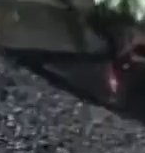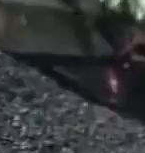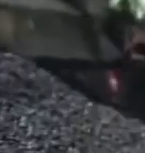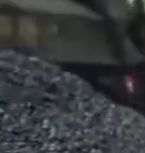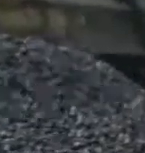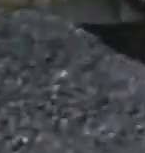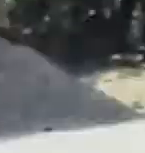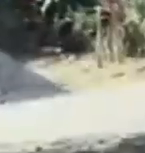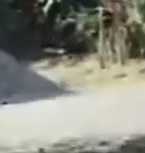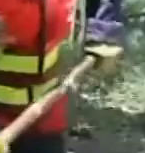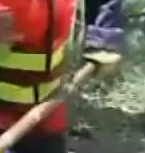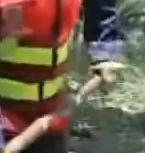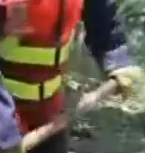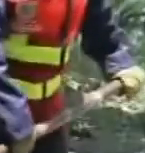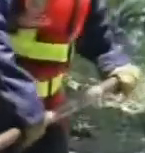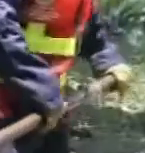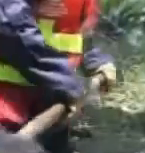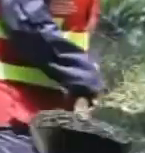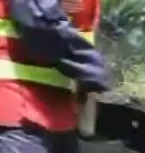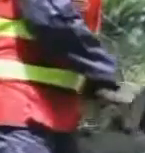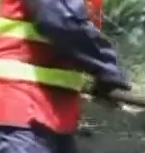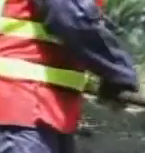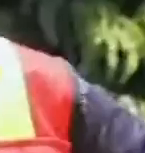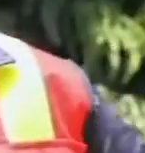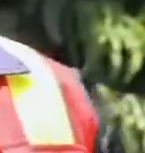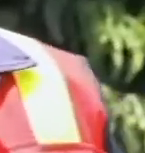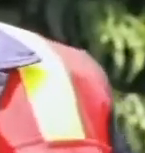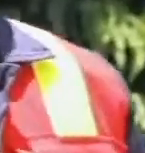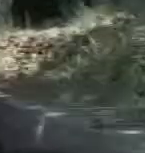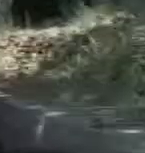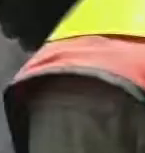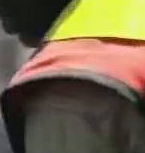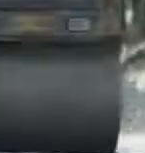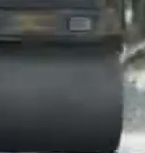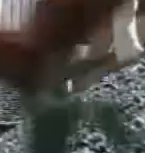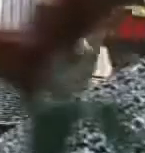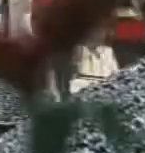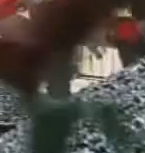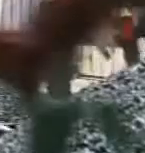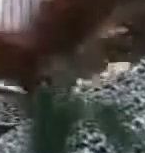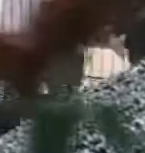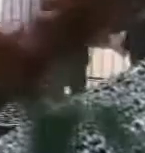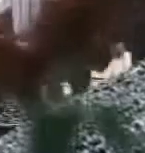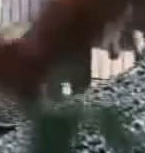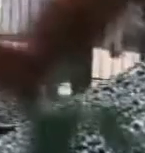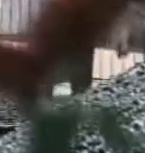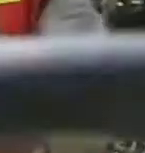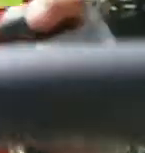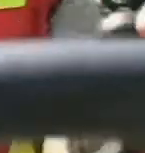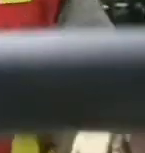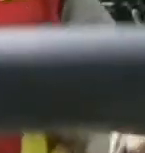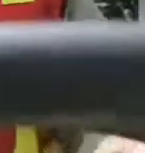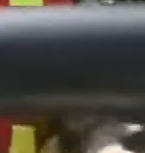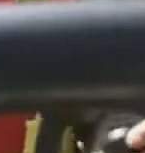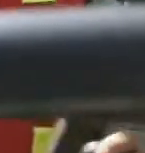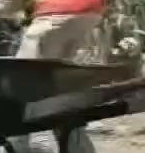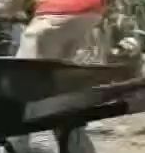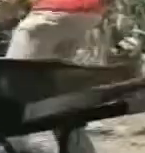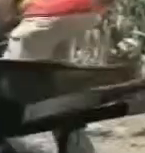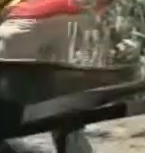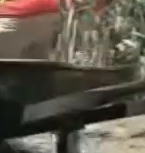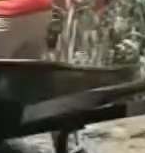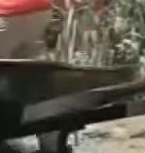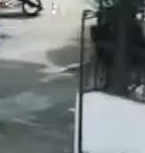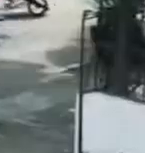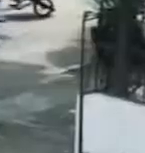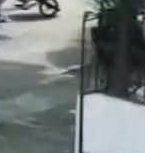¿Sabías que cuando empezó esta administración teníamos el 95% de la malla vial en mal estado? Hemos recuperado el